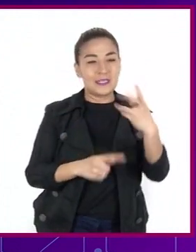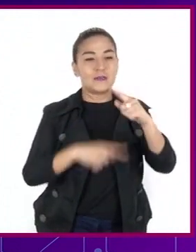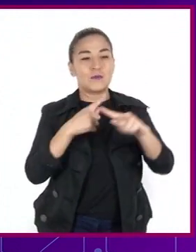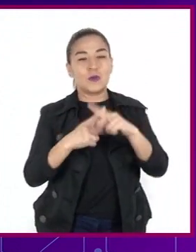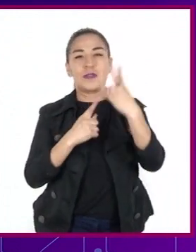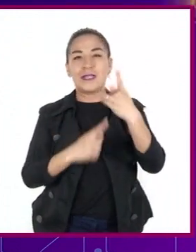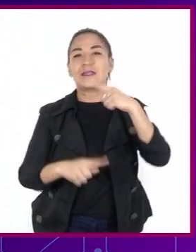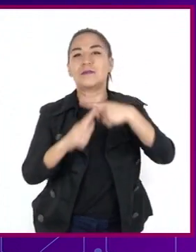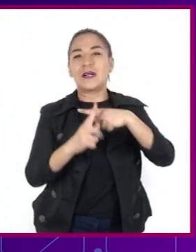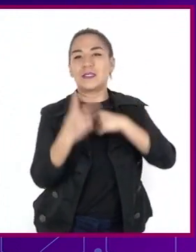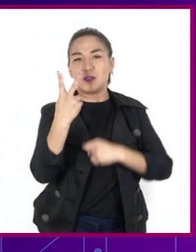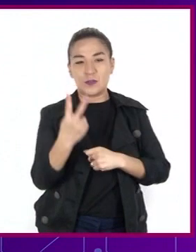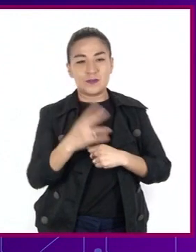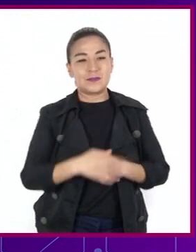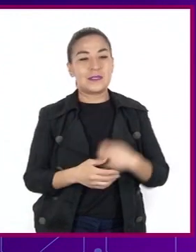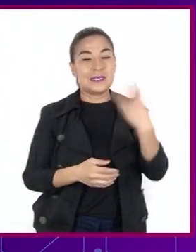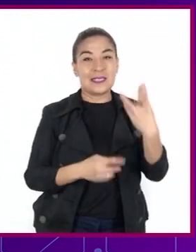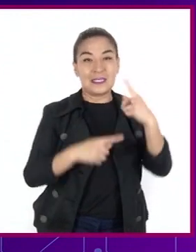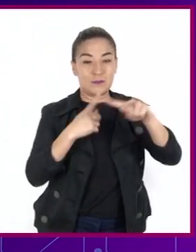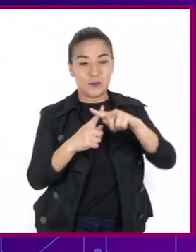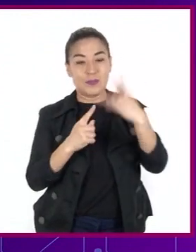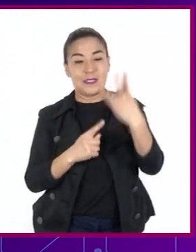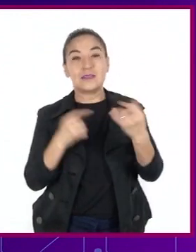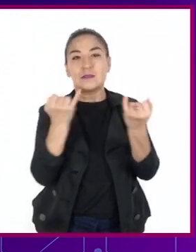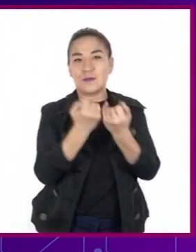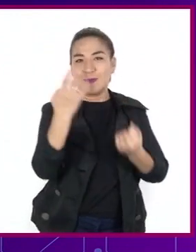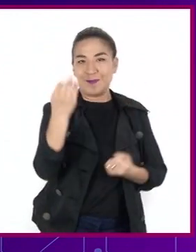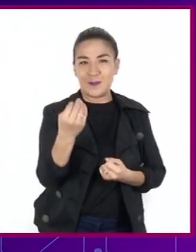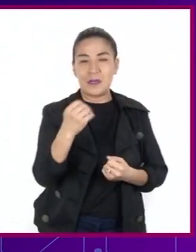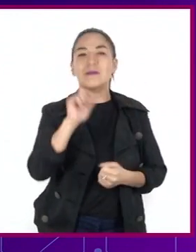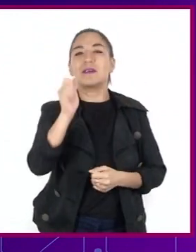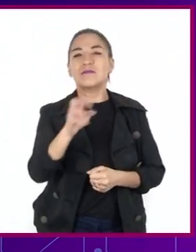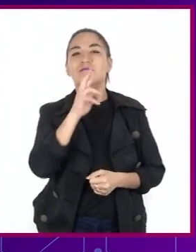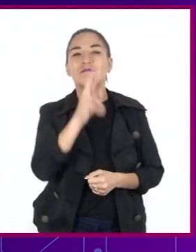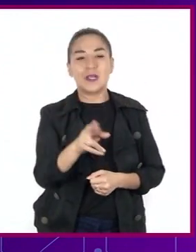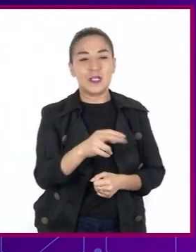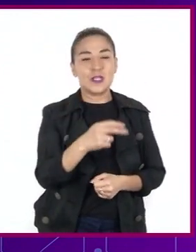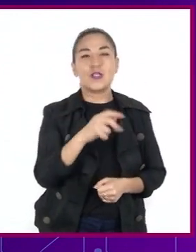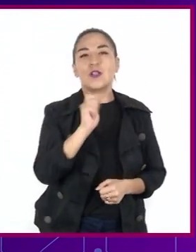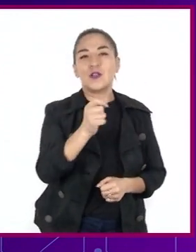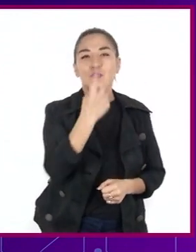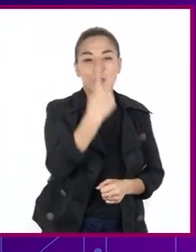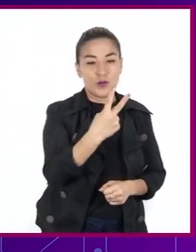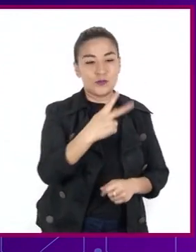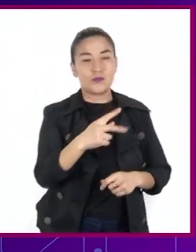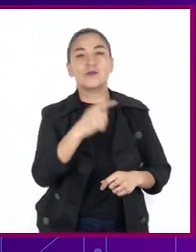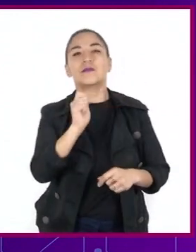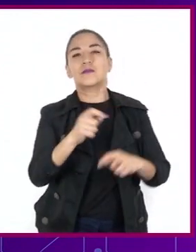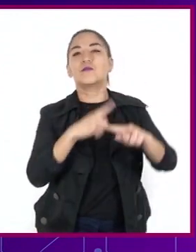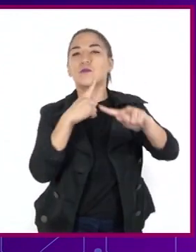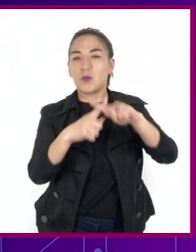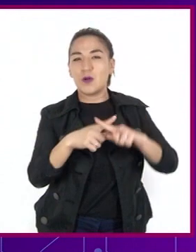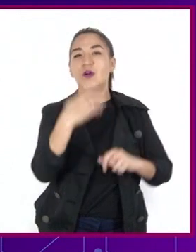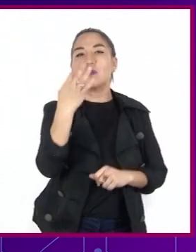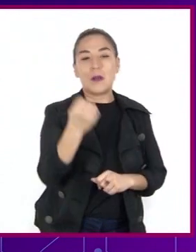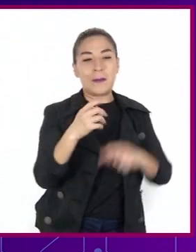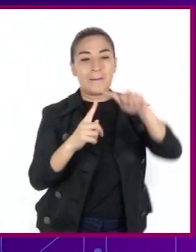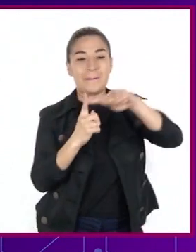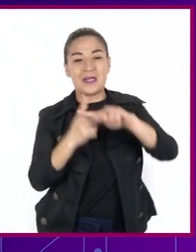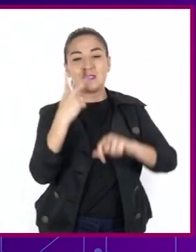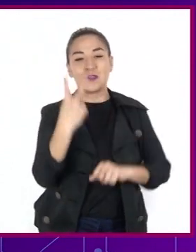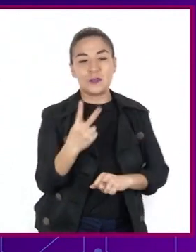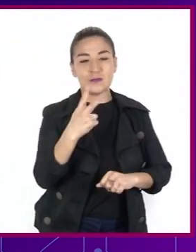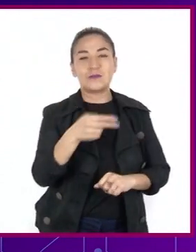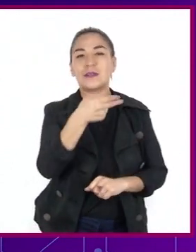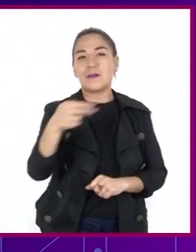más 2. Como 3 por 3 es igual a 9, obtenemos que 2 va a multiplicar a la suma de 9 más 2. La suma de 9 más